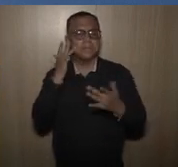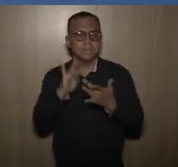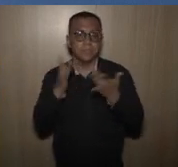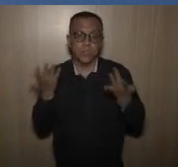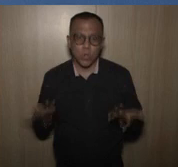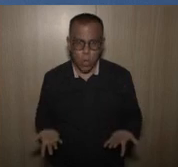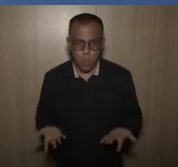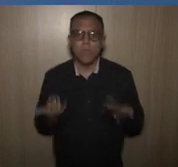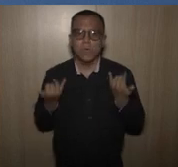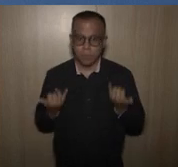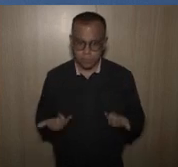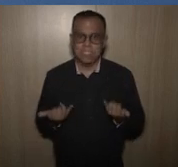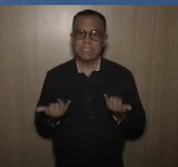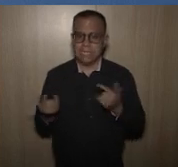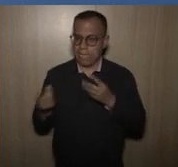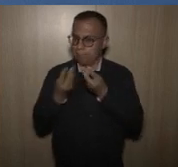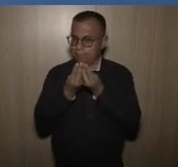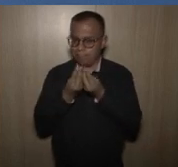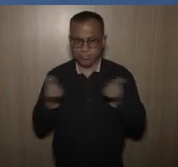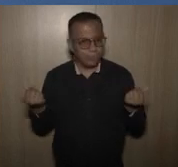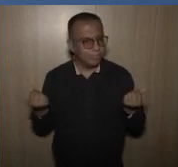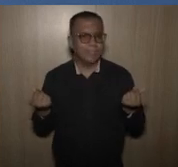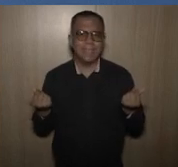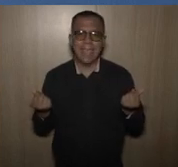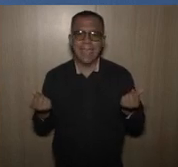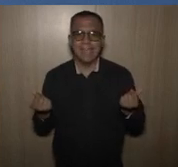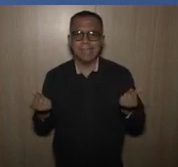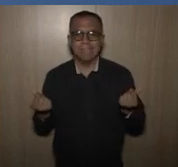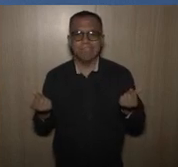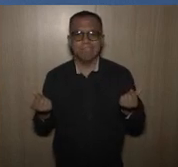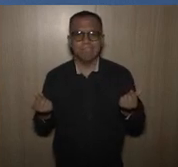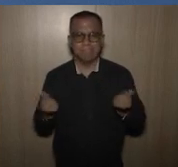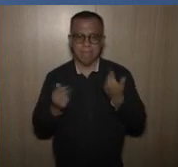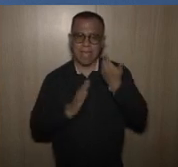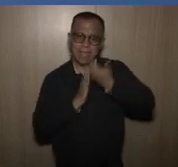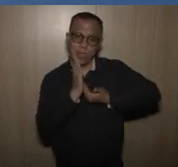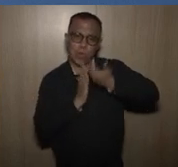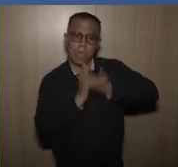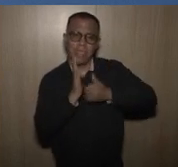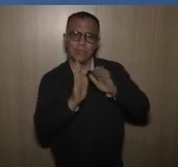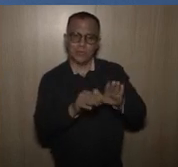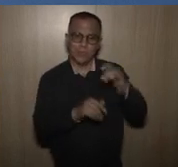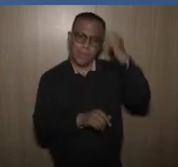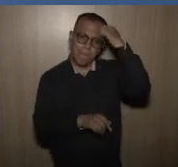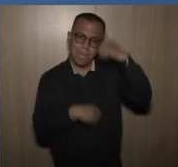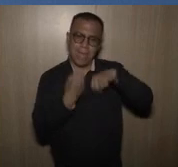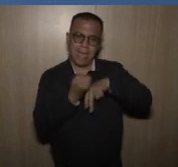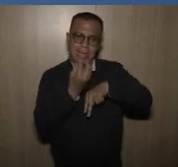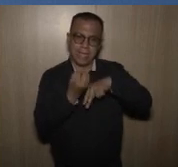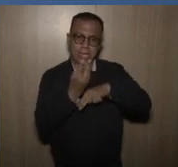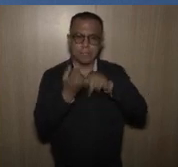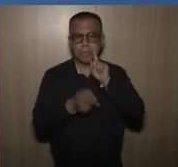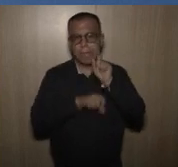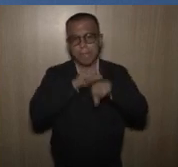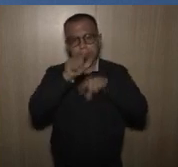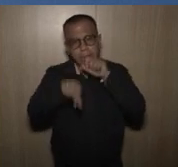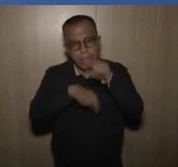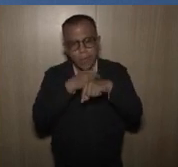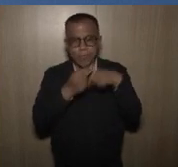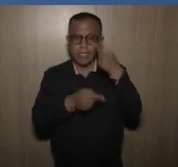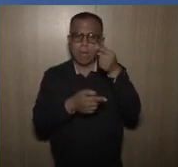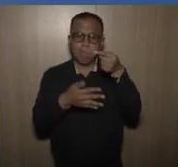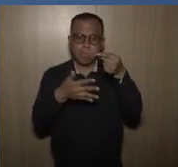ya desaparece el documento maestro. a partir de preguntas